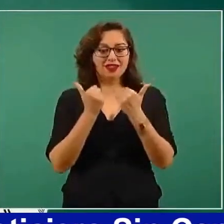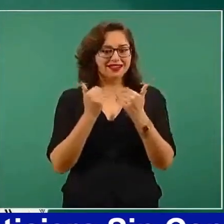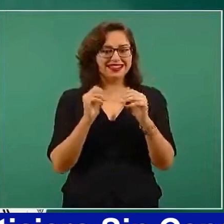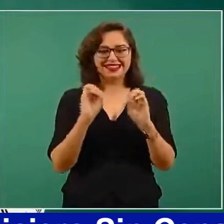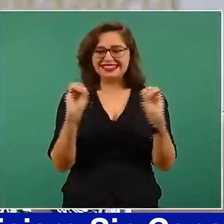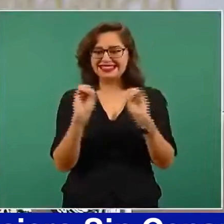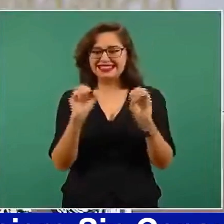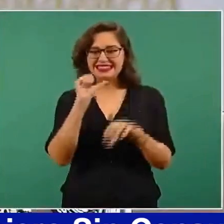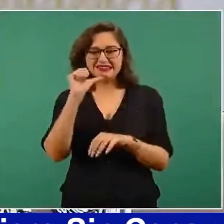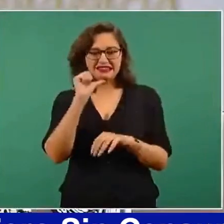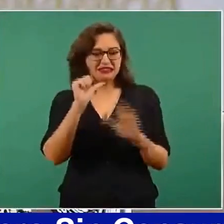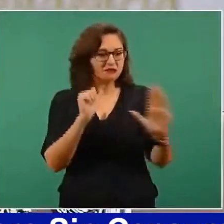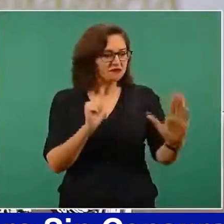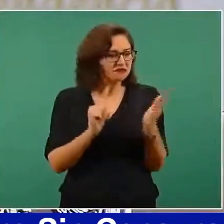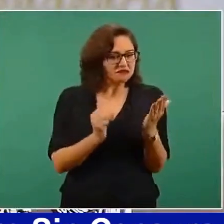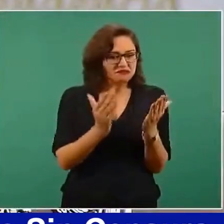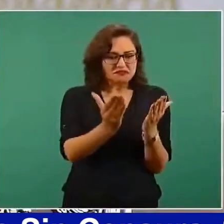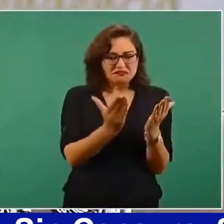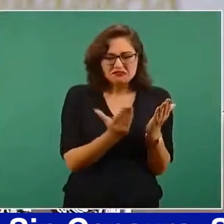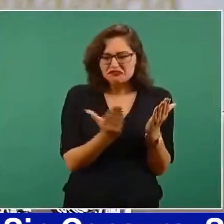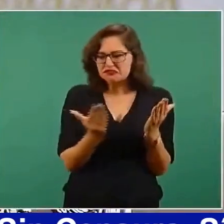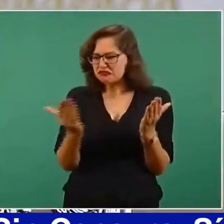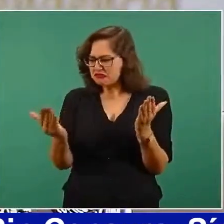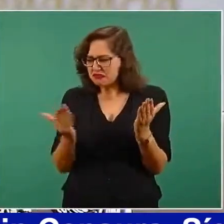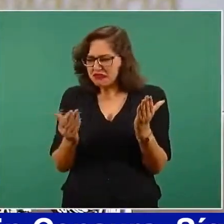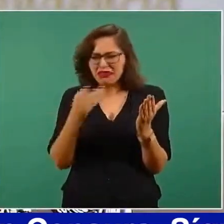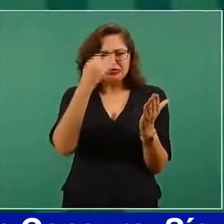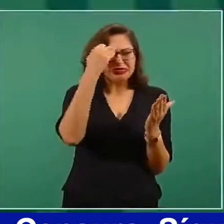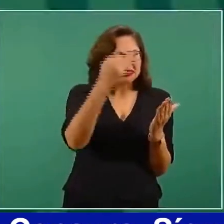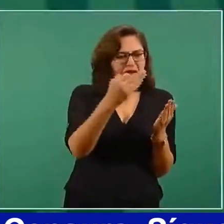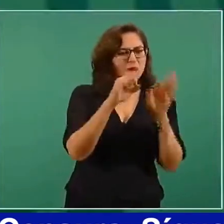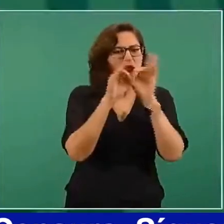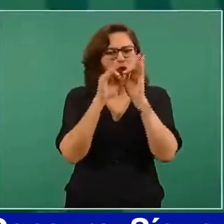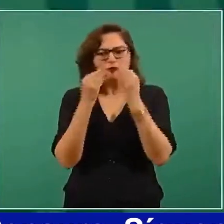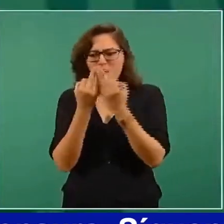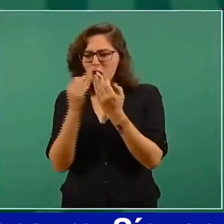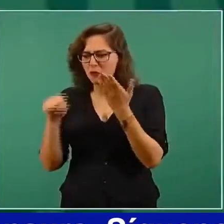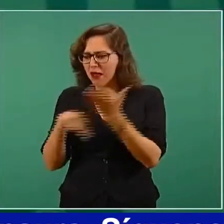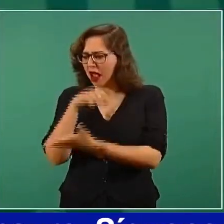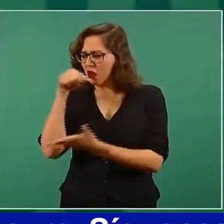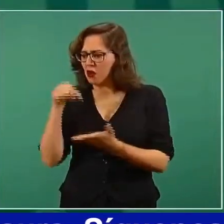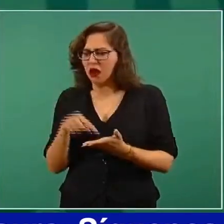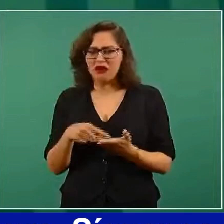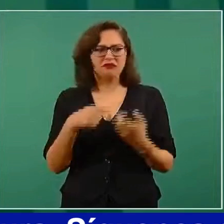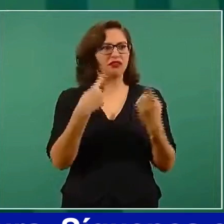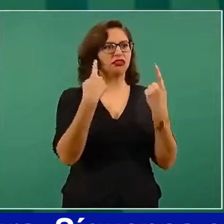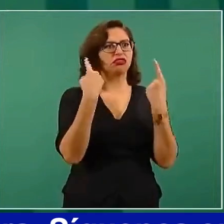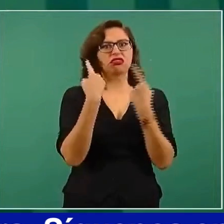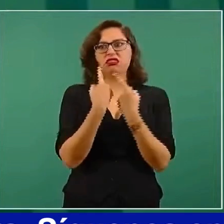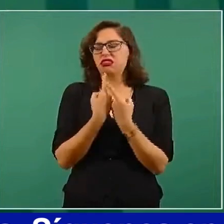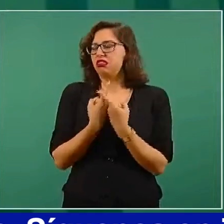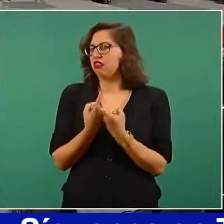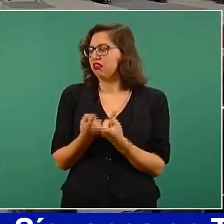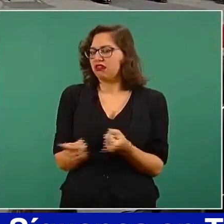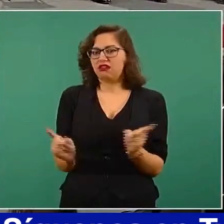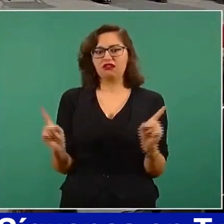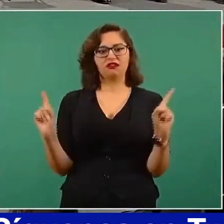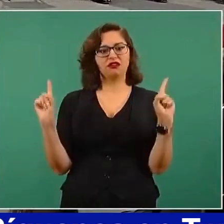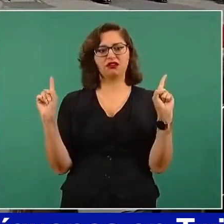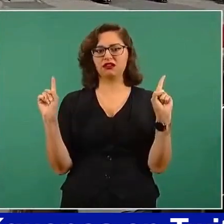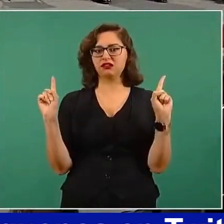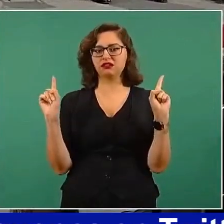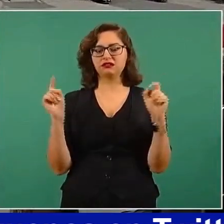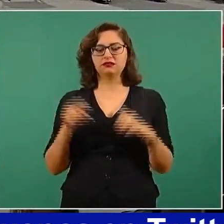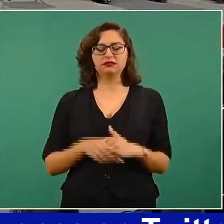coincidencia en la forma, en el tiempo y en el modo y lugar en donde habían hecho por primera vez su